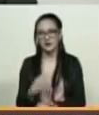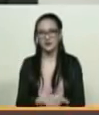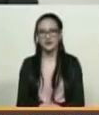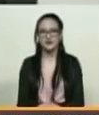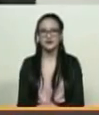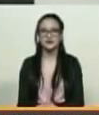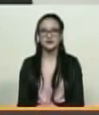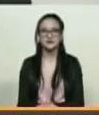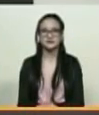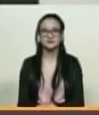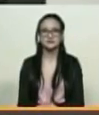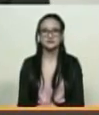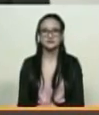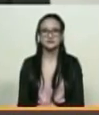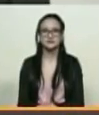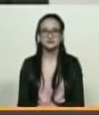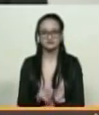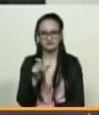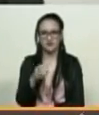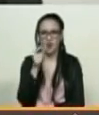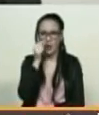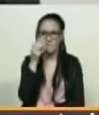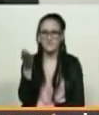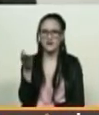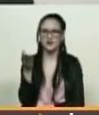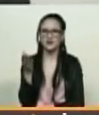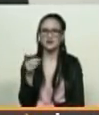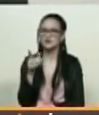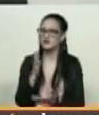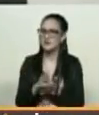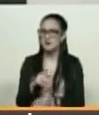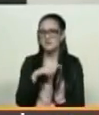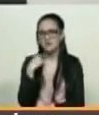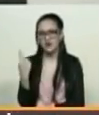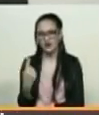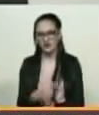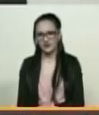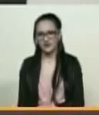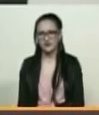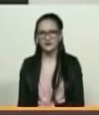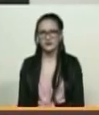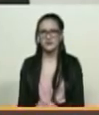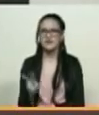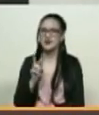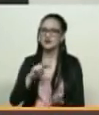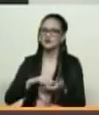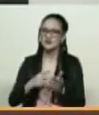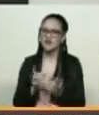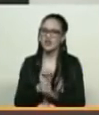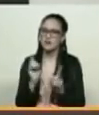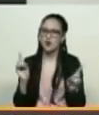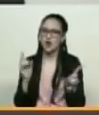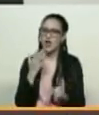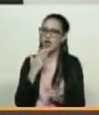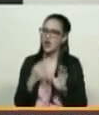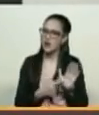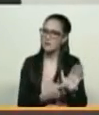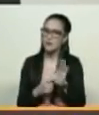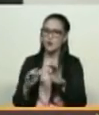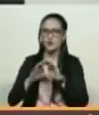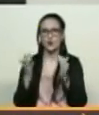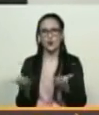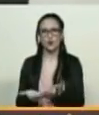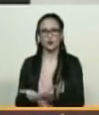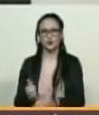Por cada lado que veas, Mr. Robinson, siempre pierdes. Venezuela es una democracia, ejemplo para el mundo entero.